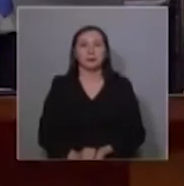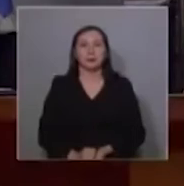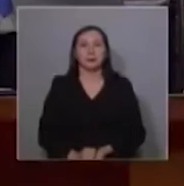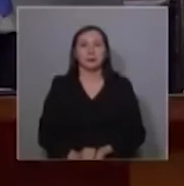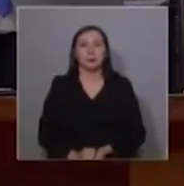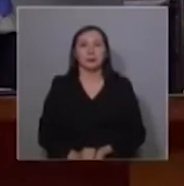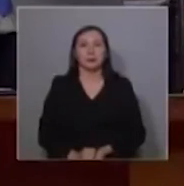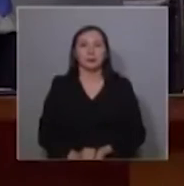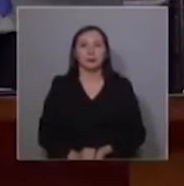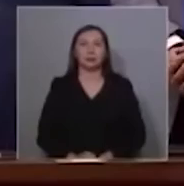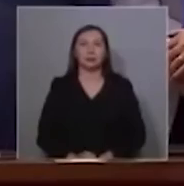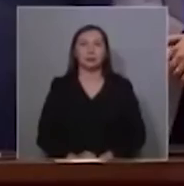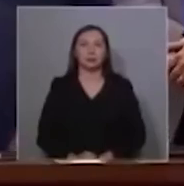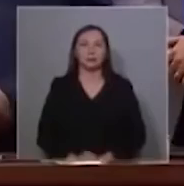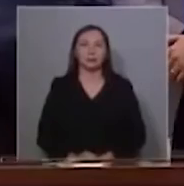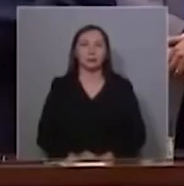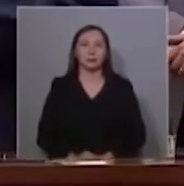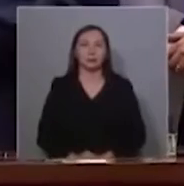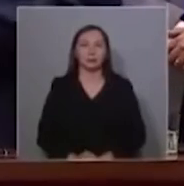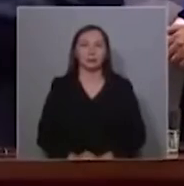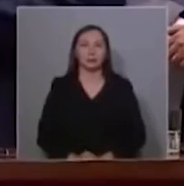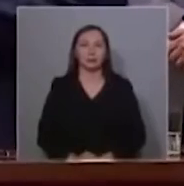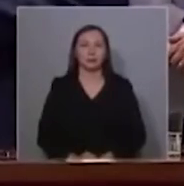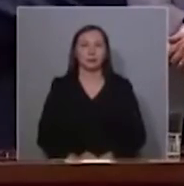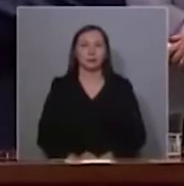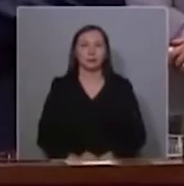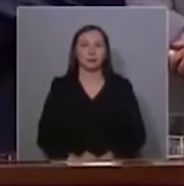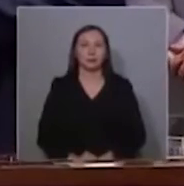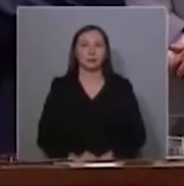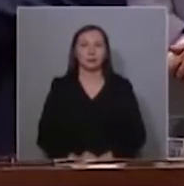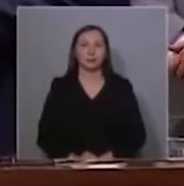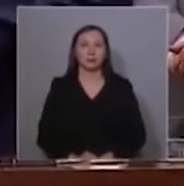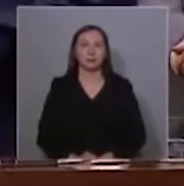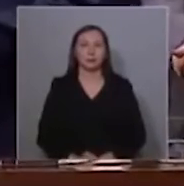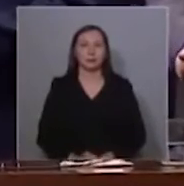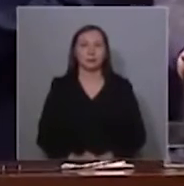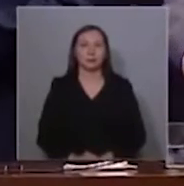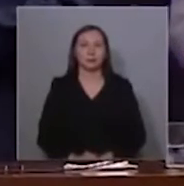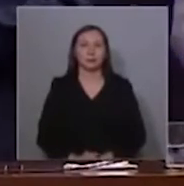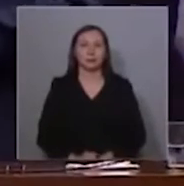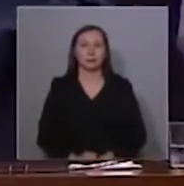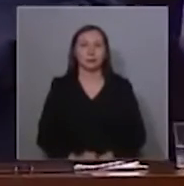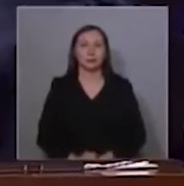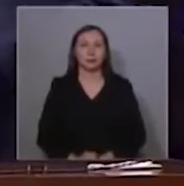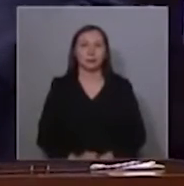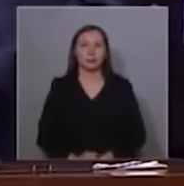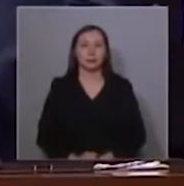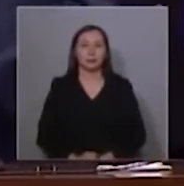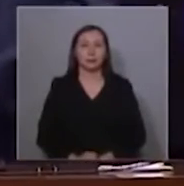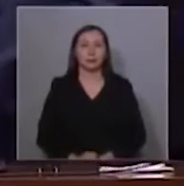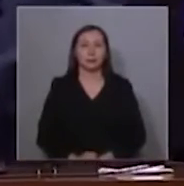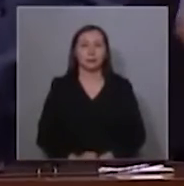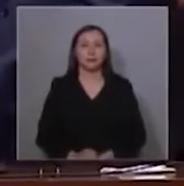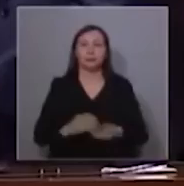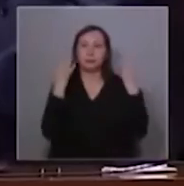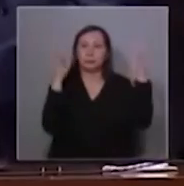que presente la convención constitucional lo que sucede en colombia es un poco la previa que ha venido sucediendo lo